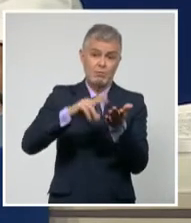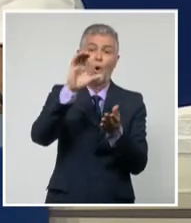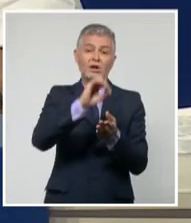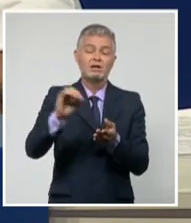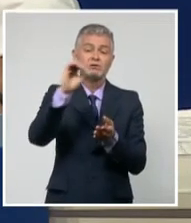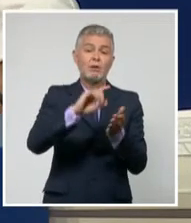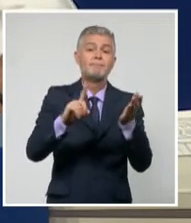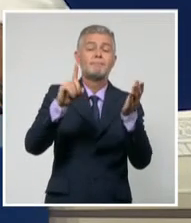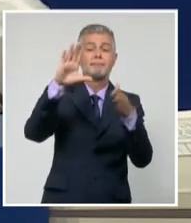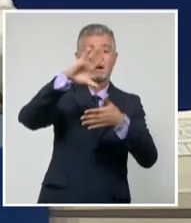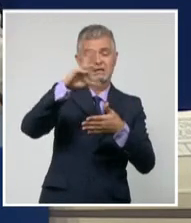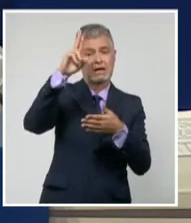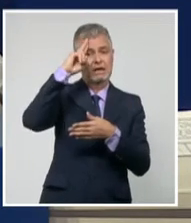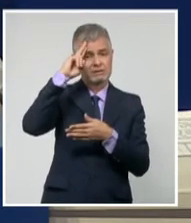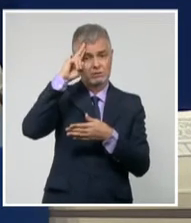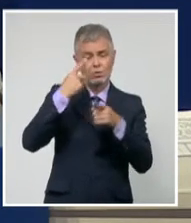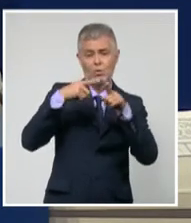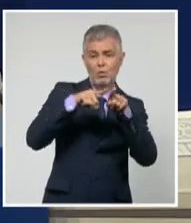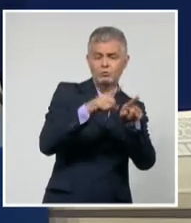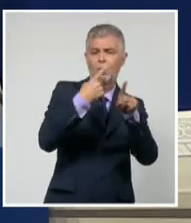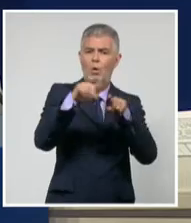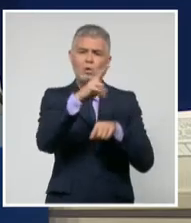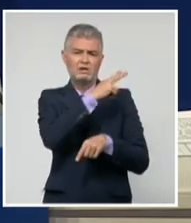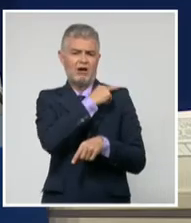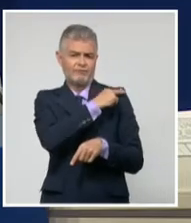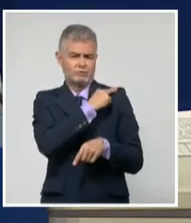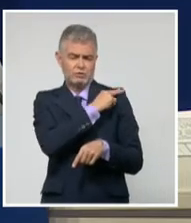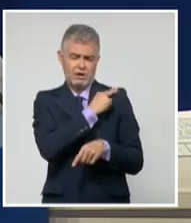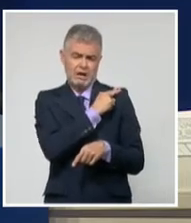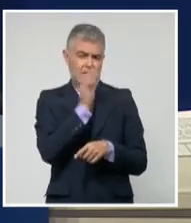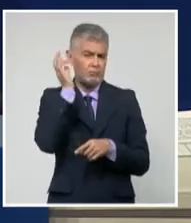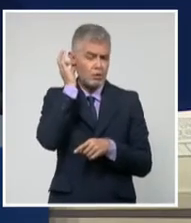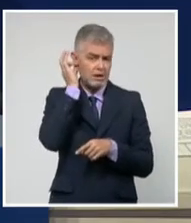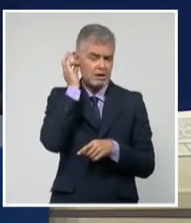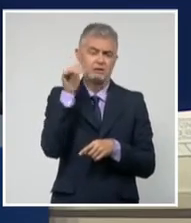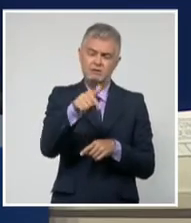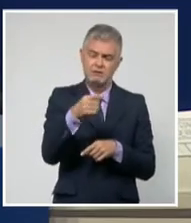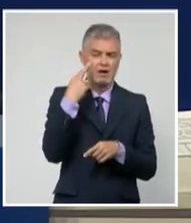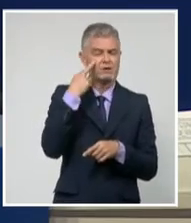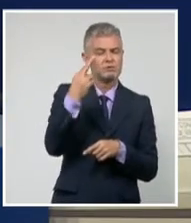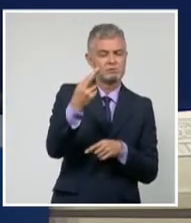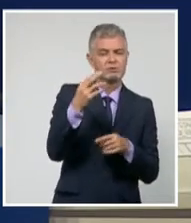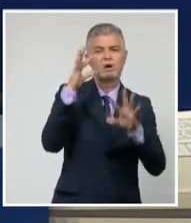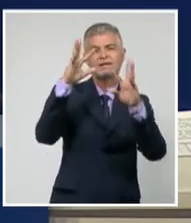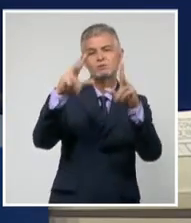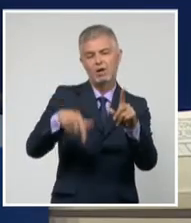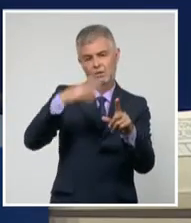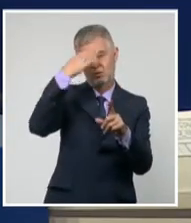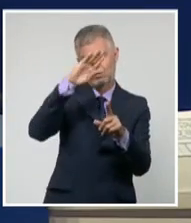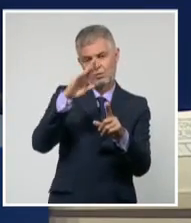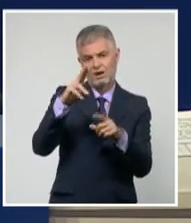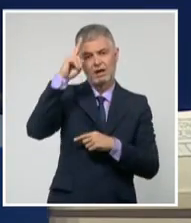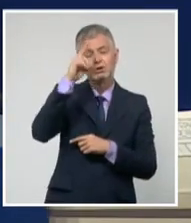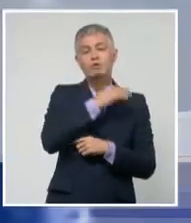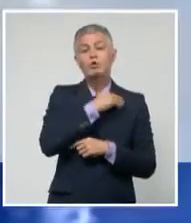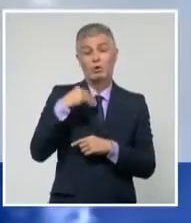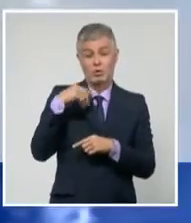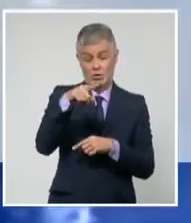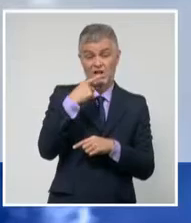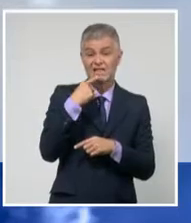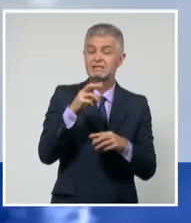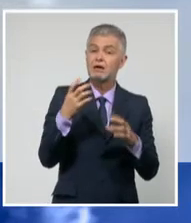Organización Panamericana de la Salud, a los resultados que ha venido trabajando Cuba. El doctor Durán reiteró la